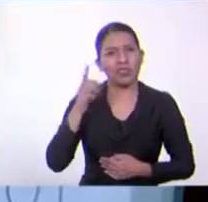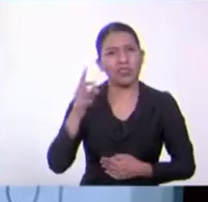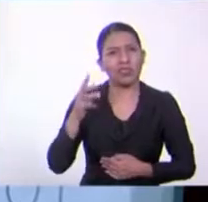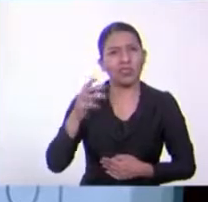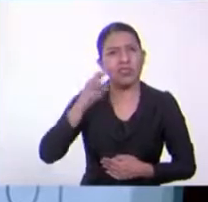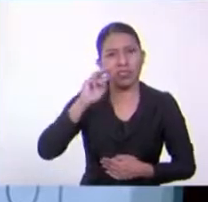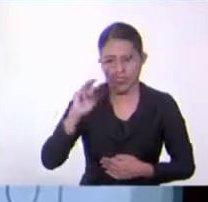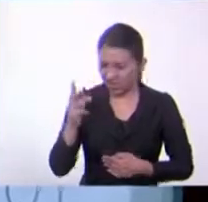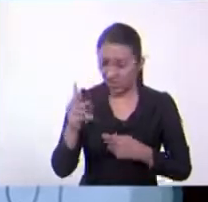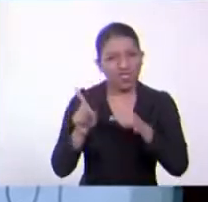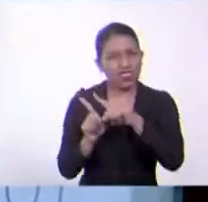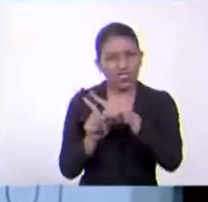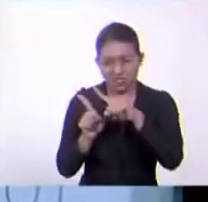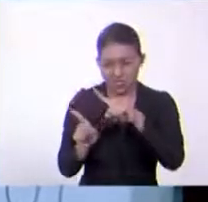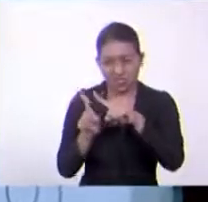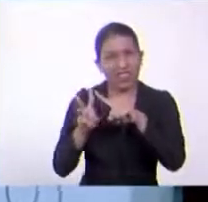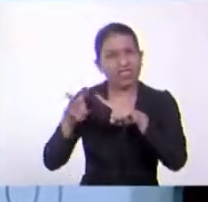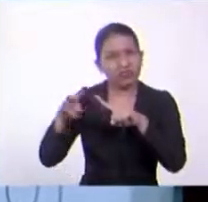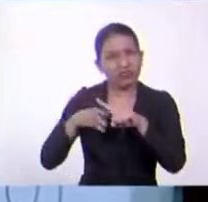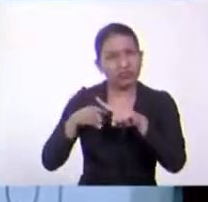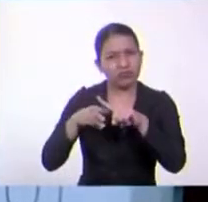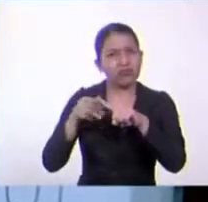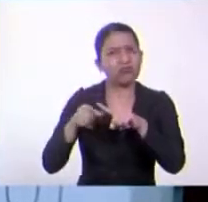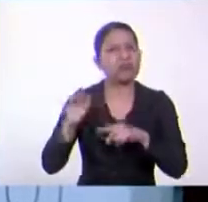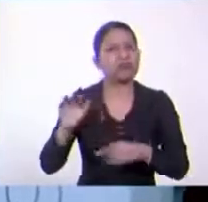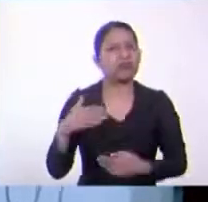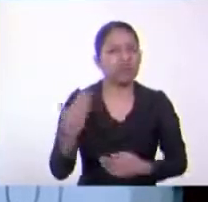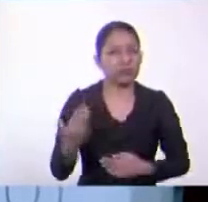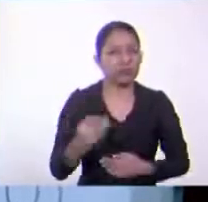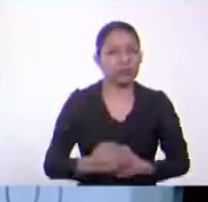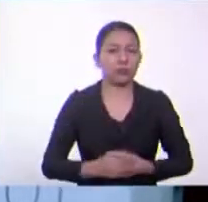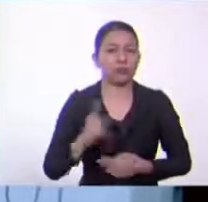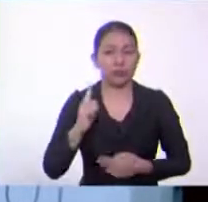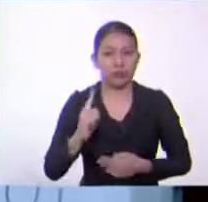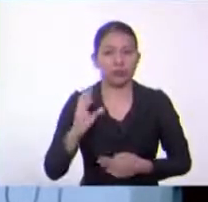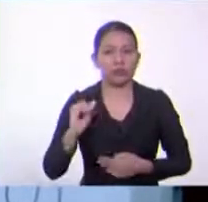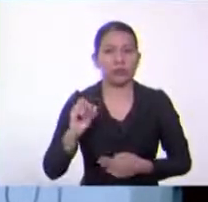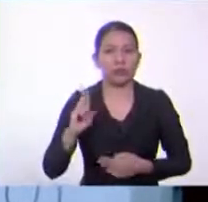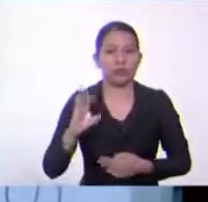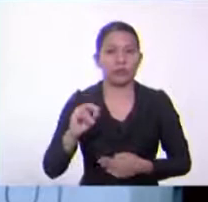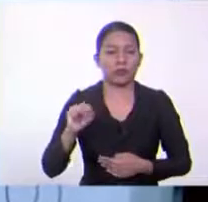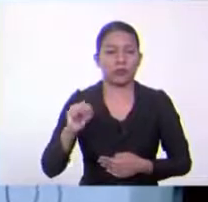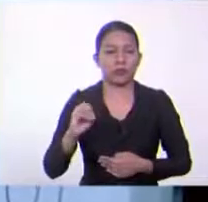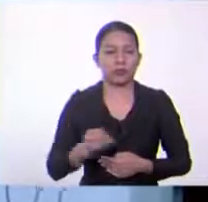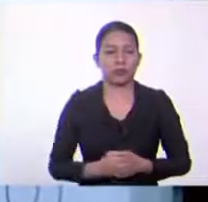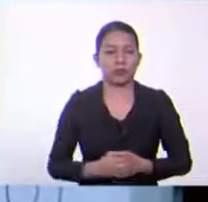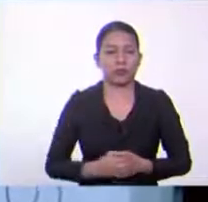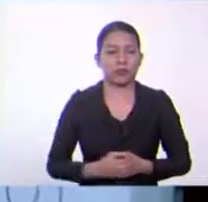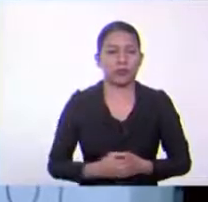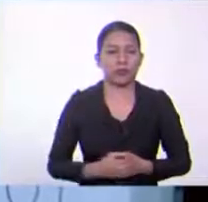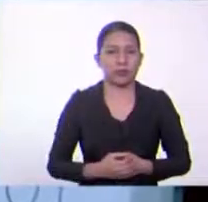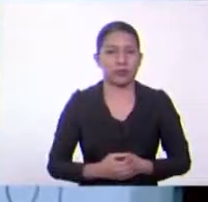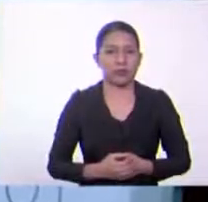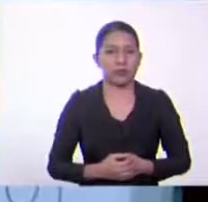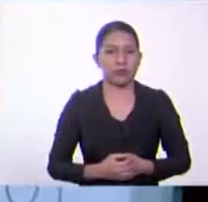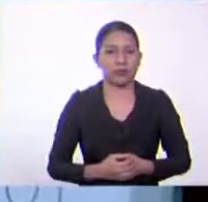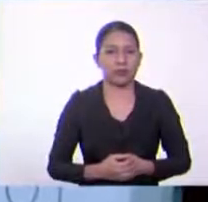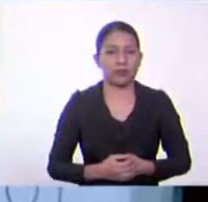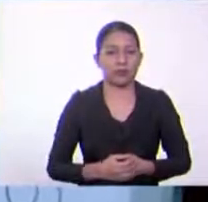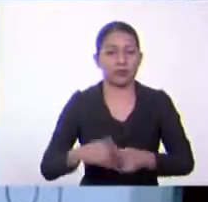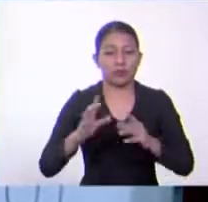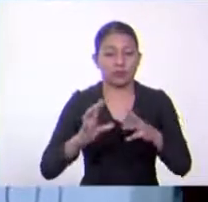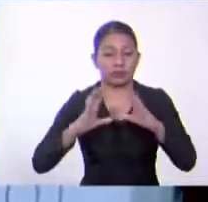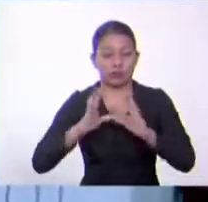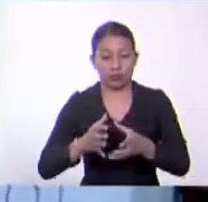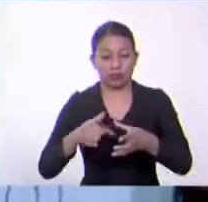el carbono 1 y es una estructura de 4 carbonos. El grupo